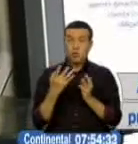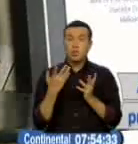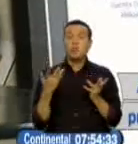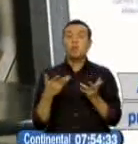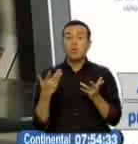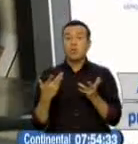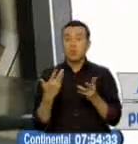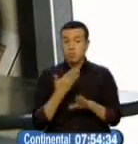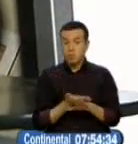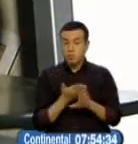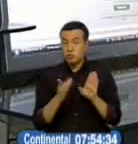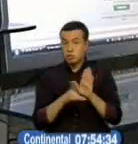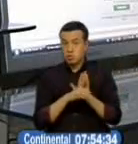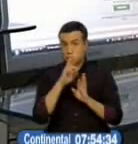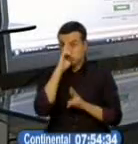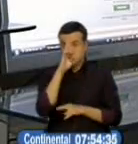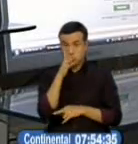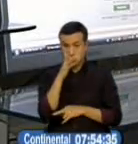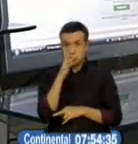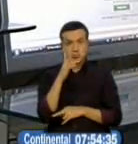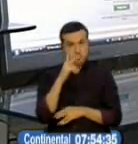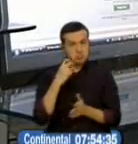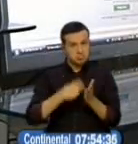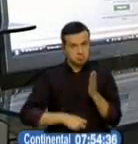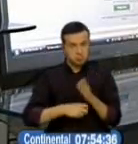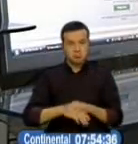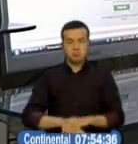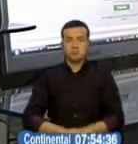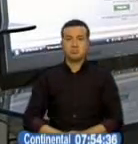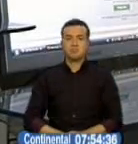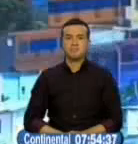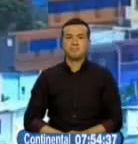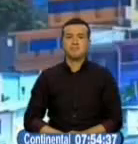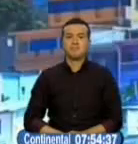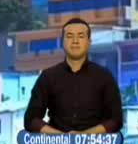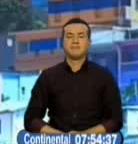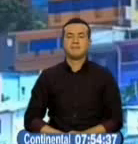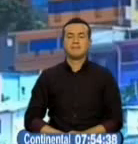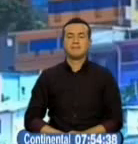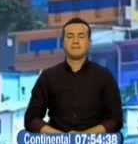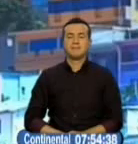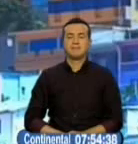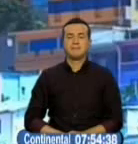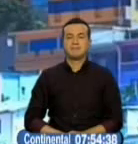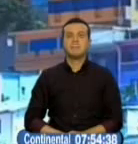contempladas en esta propuesta de ley. Javier Ceballos, Ecuador TV.